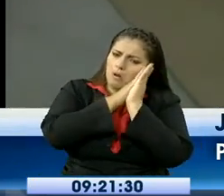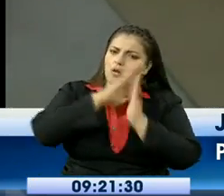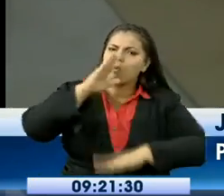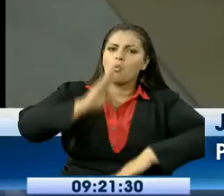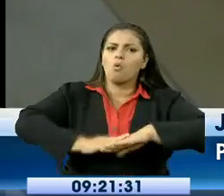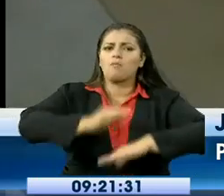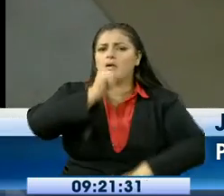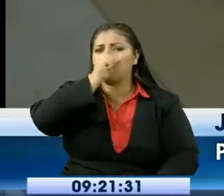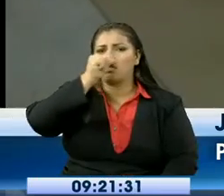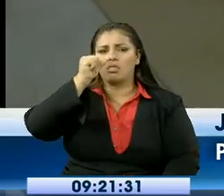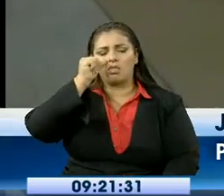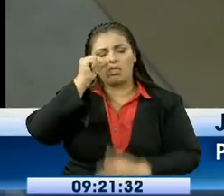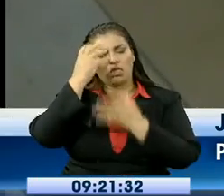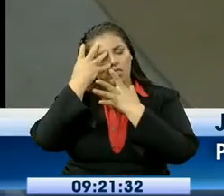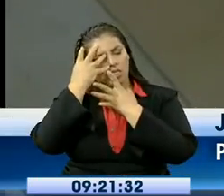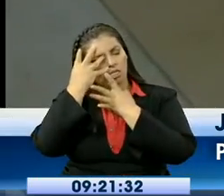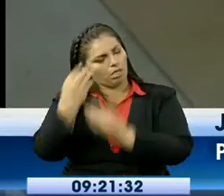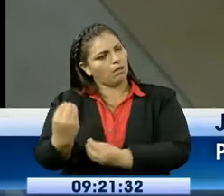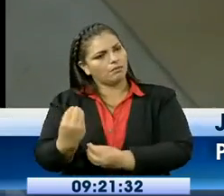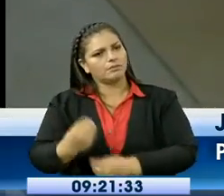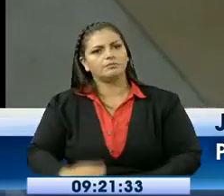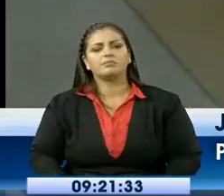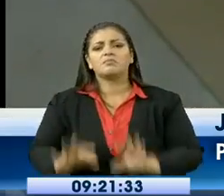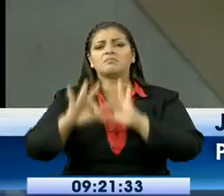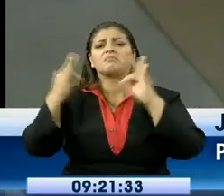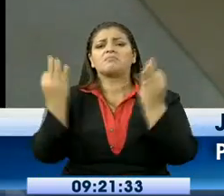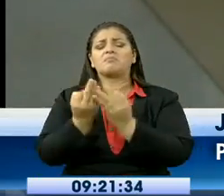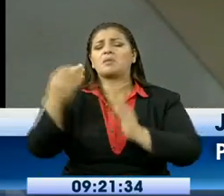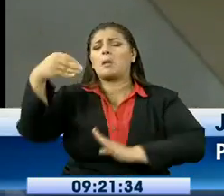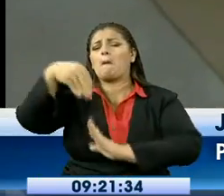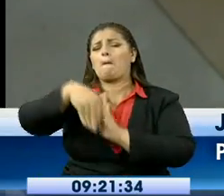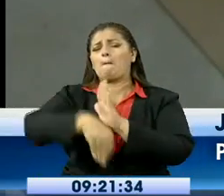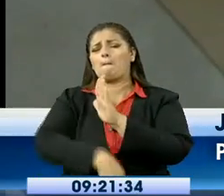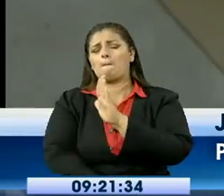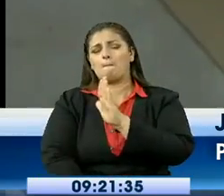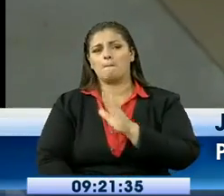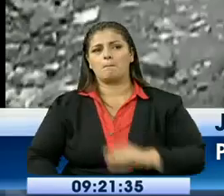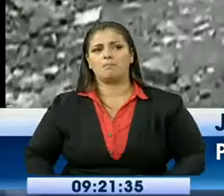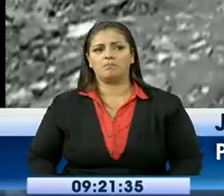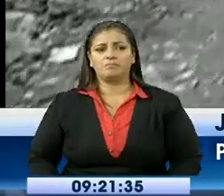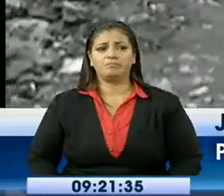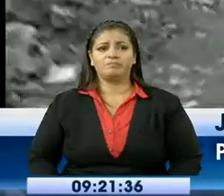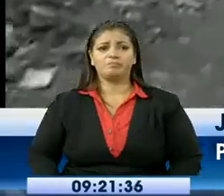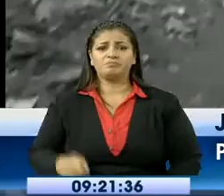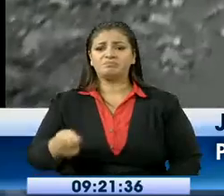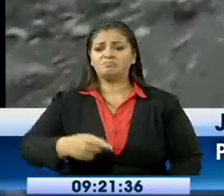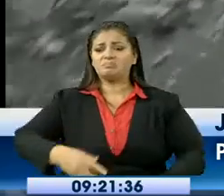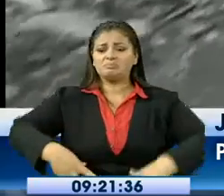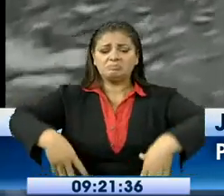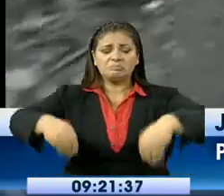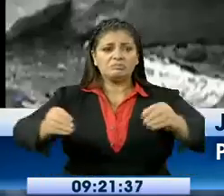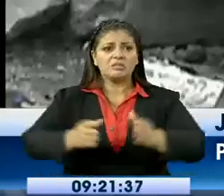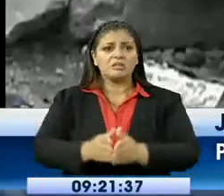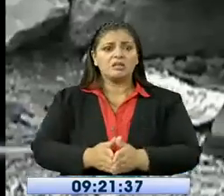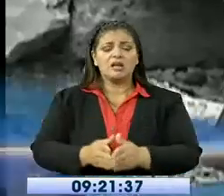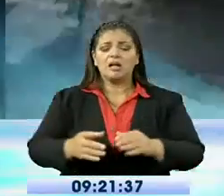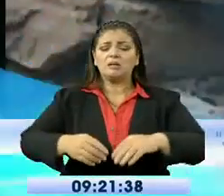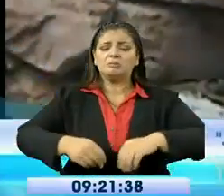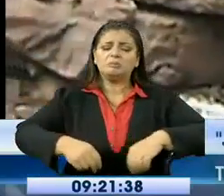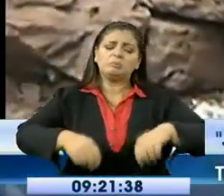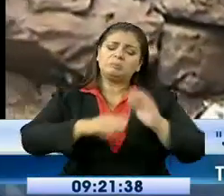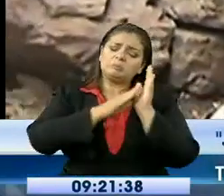hace la droga. Llevarse todo de tu familia, dejarla sin nada. Verme como el perro ahorita en un cartón. Y ahí alguien me puede ayudar en una